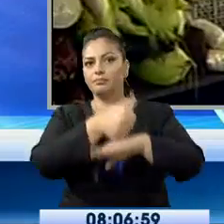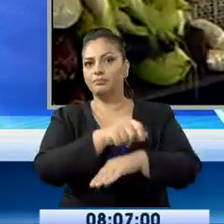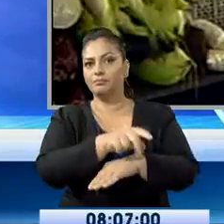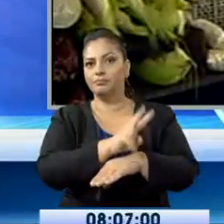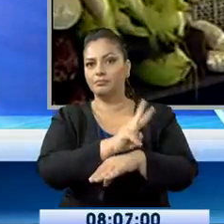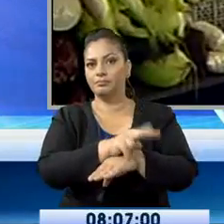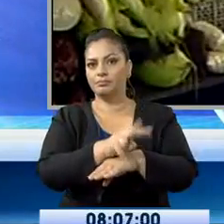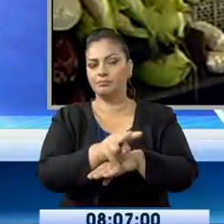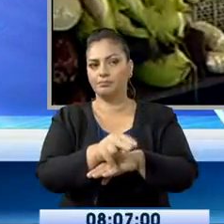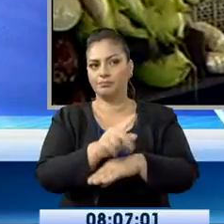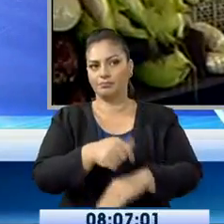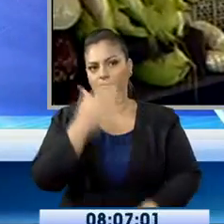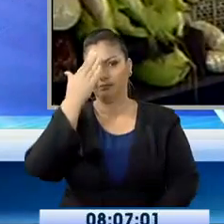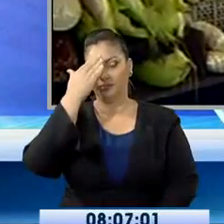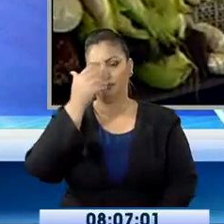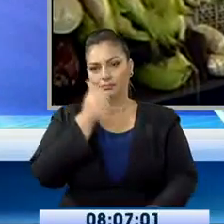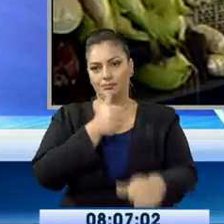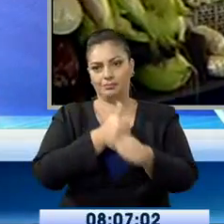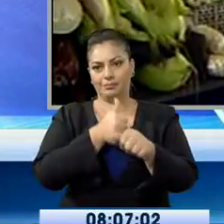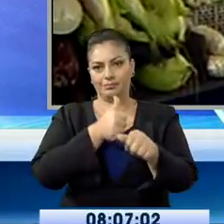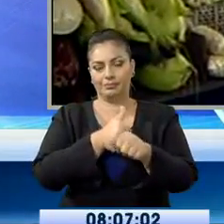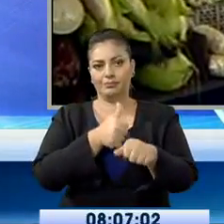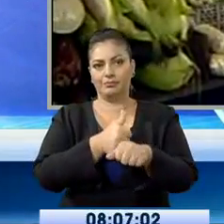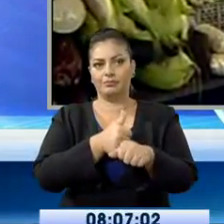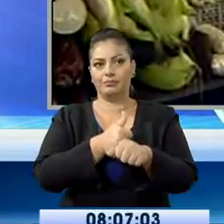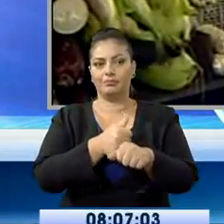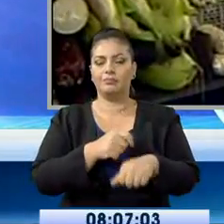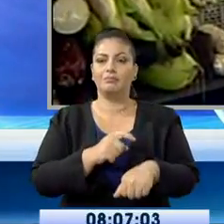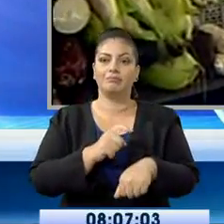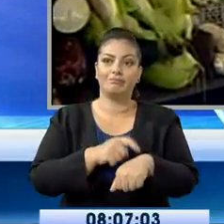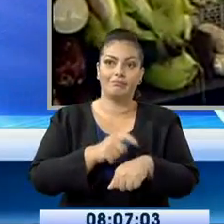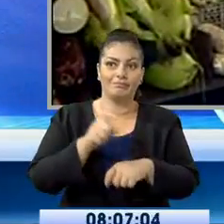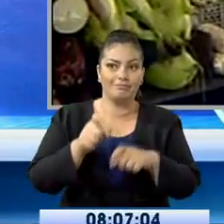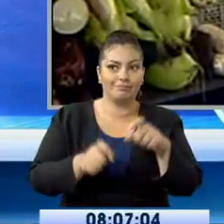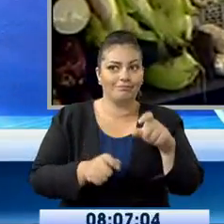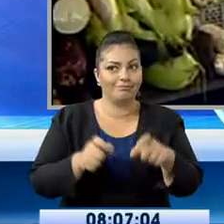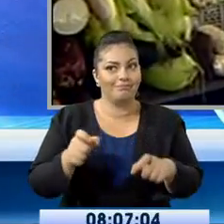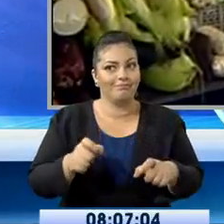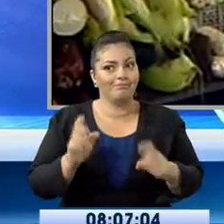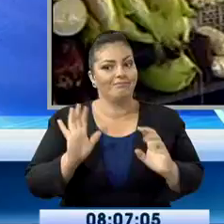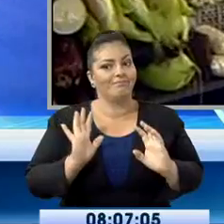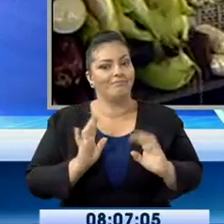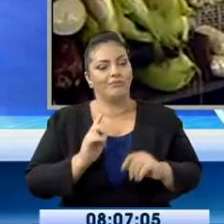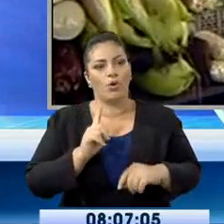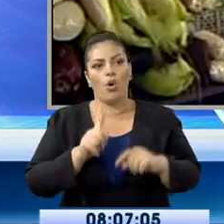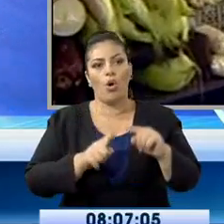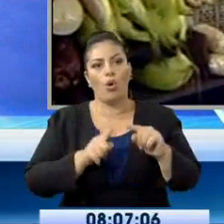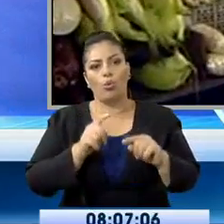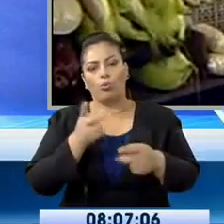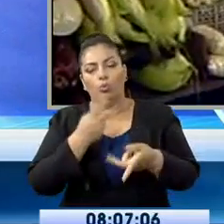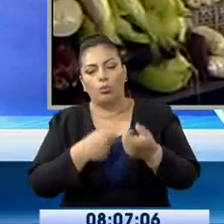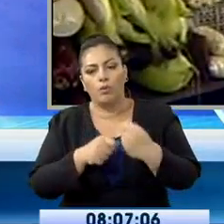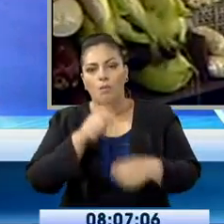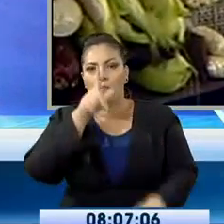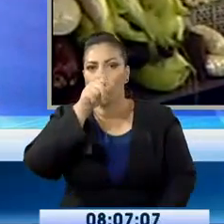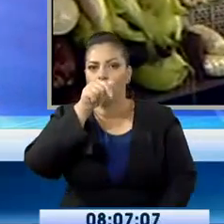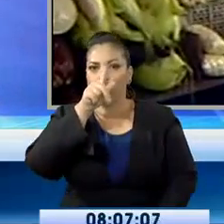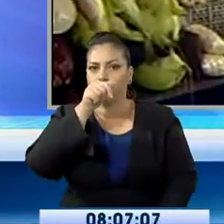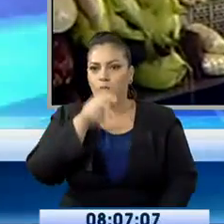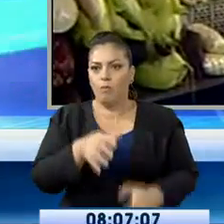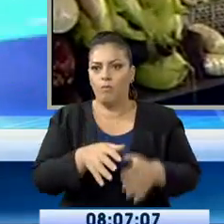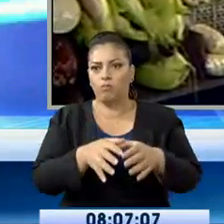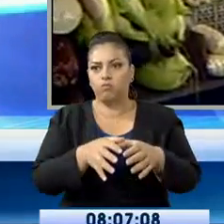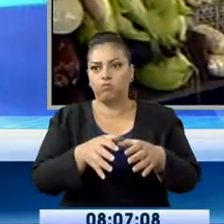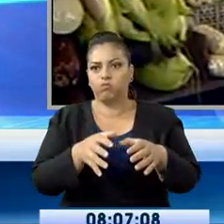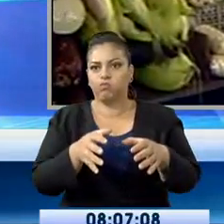cada vez más cerca la época en la que ahí sí como que a veces... El pollo a veces se pone como más caro, ¿no? Se pone como que el pollo más inflado y más caro,